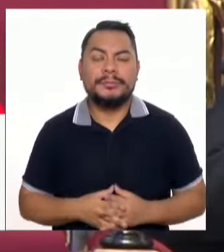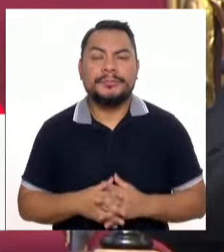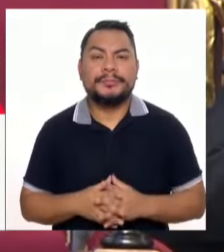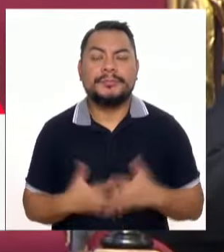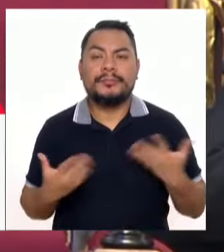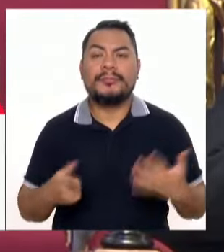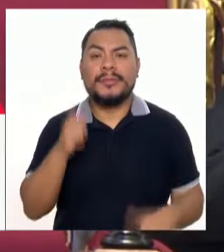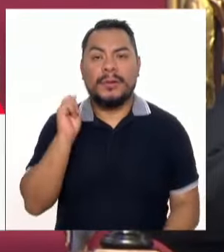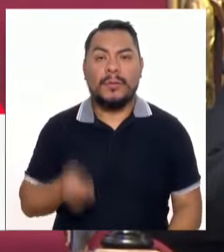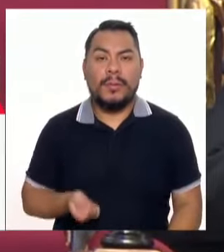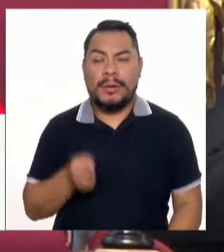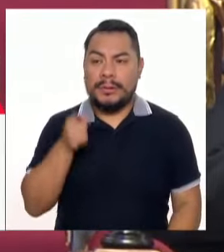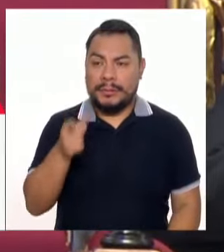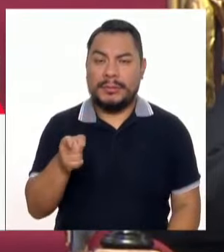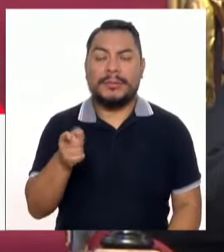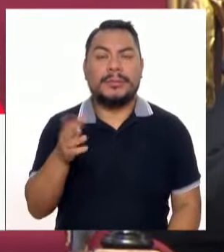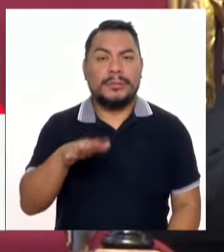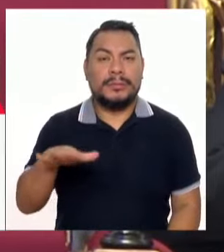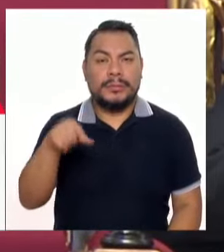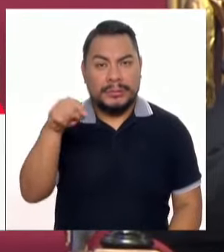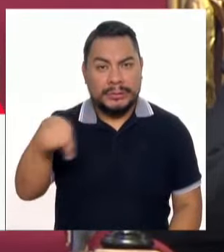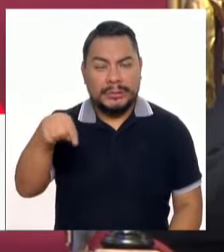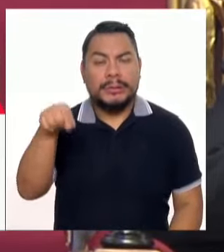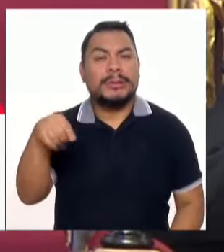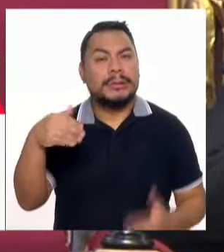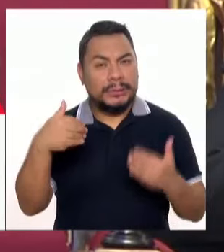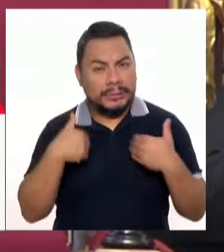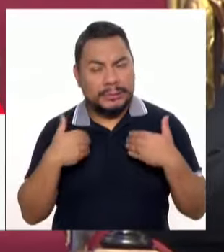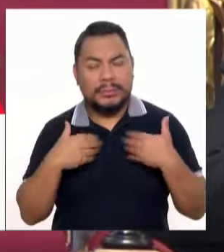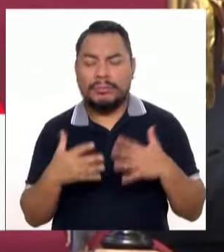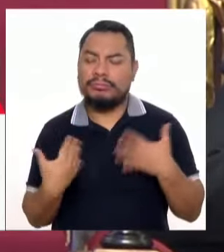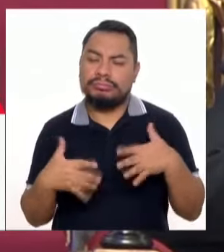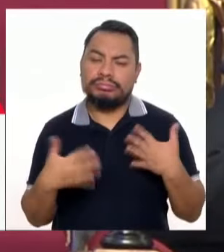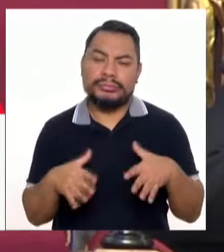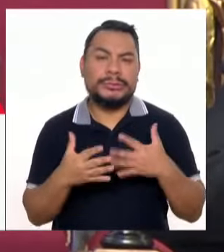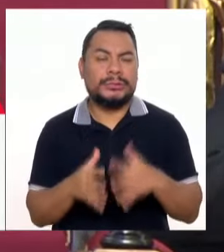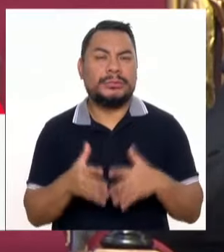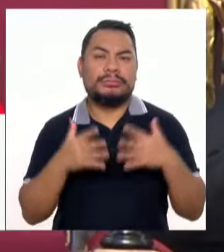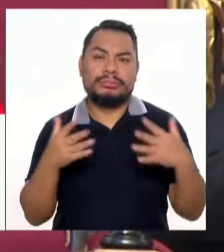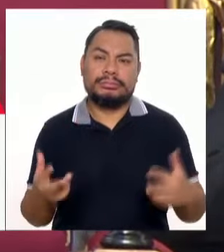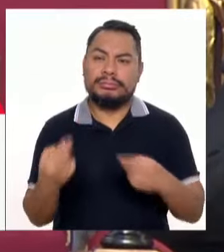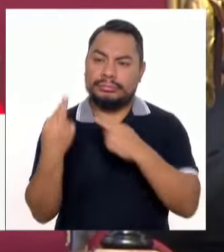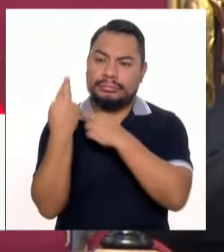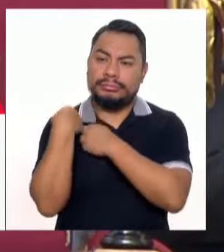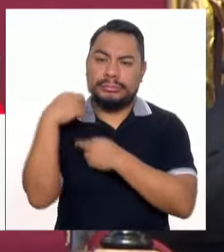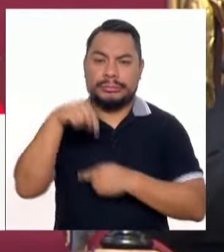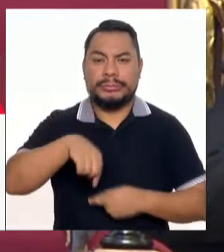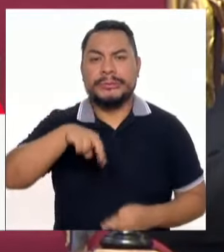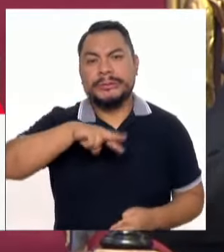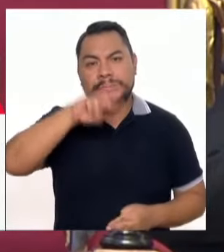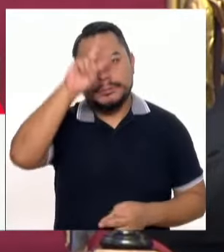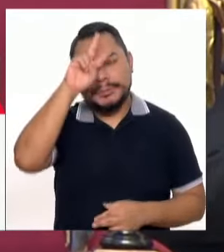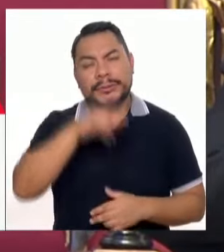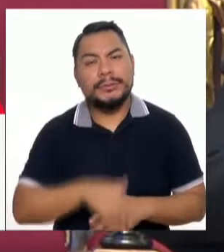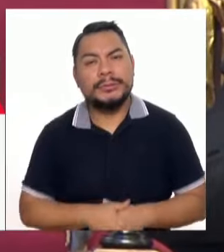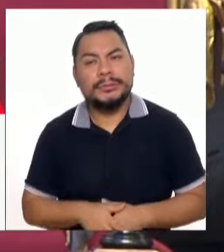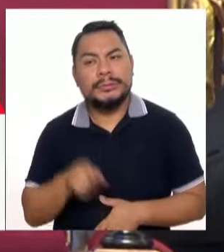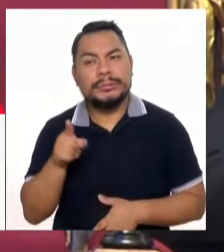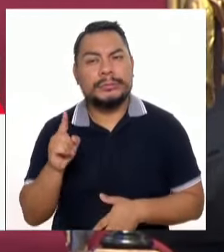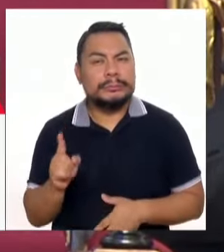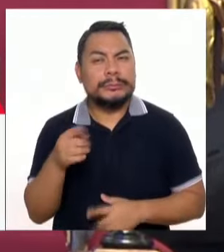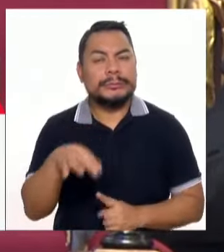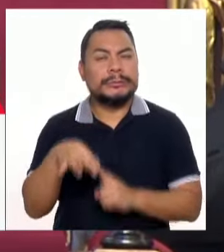Las juezas y jueces tienen una enorme responsabilidad en el país. Su principal